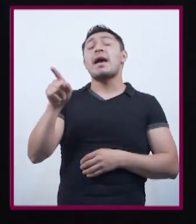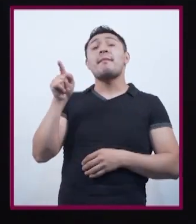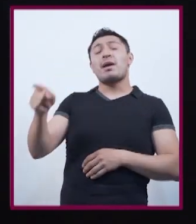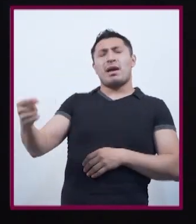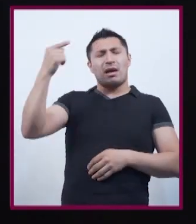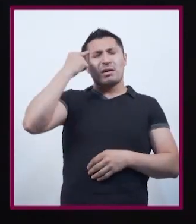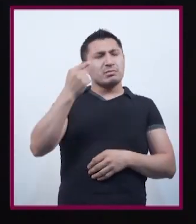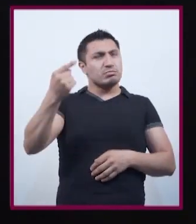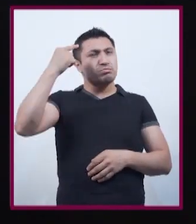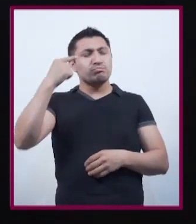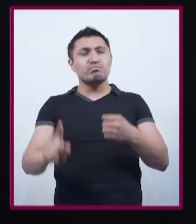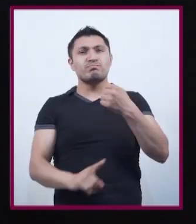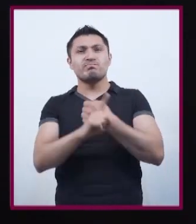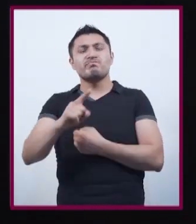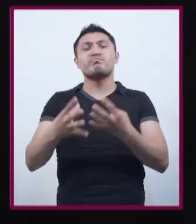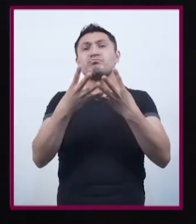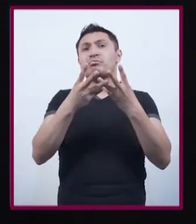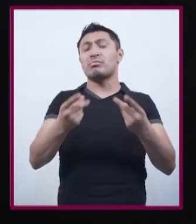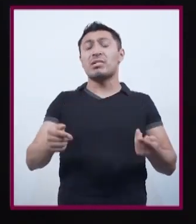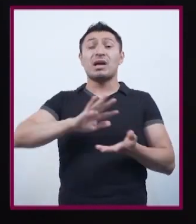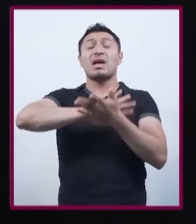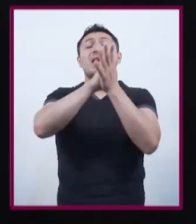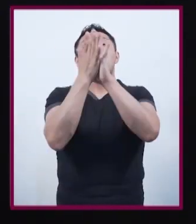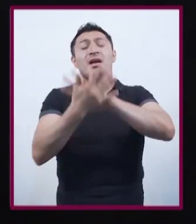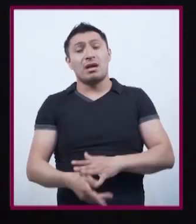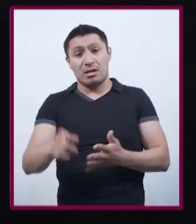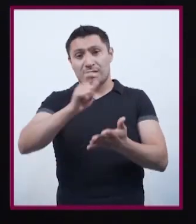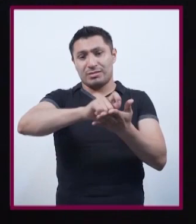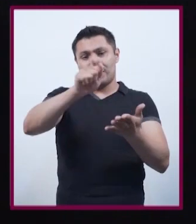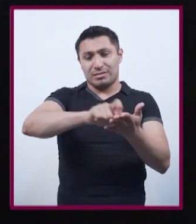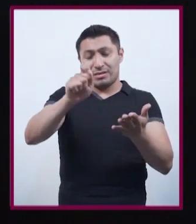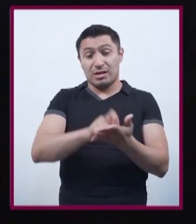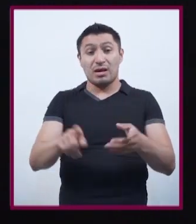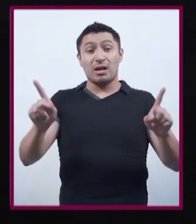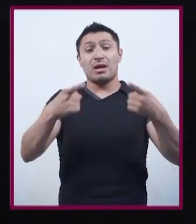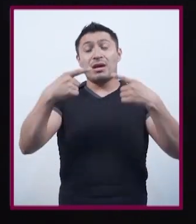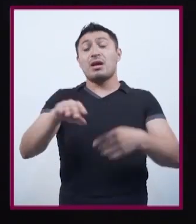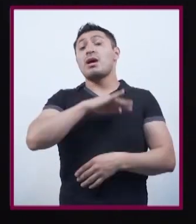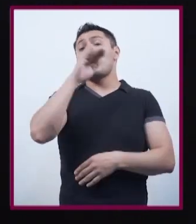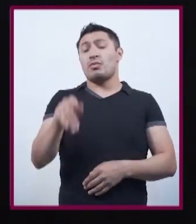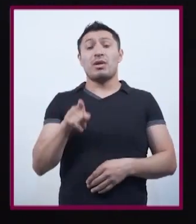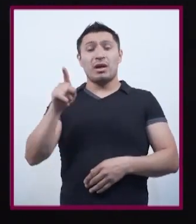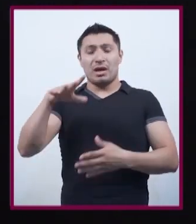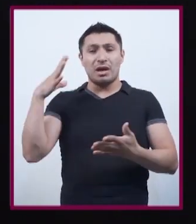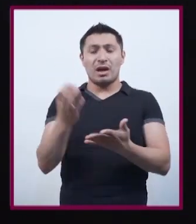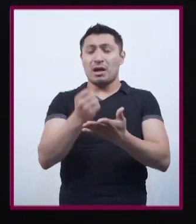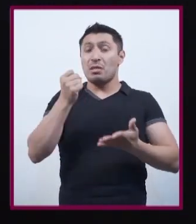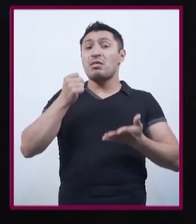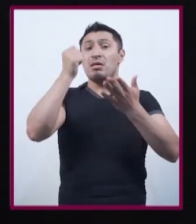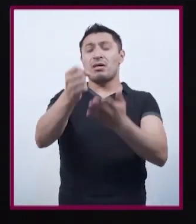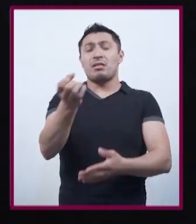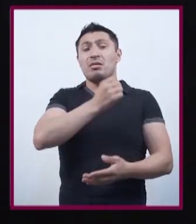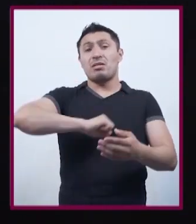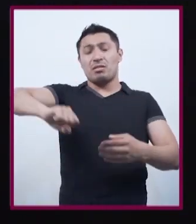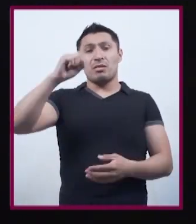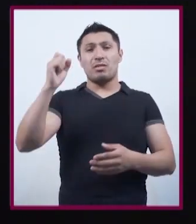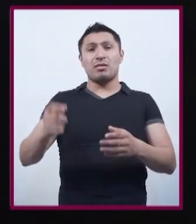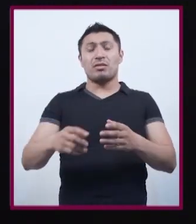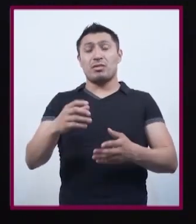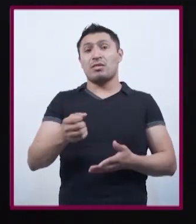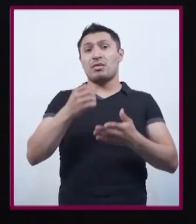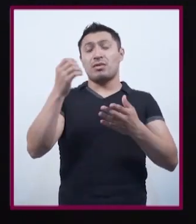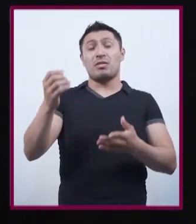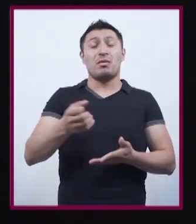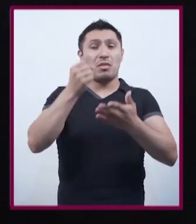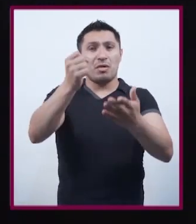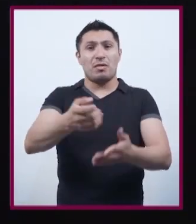vendría el mundo encima, ¿no crees? Digo, probablemente a ella también se le vino, pero su respuesta ante la adversidad fue escribir